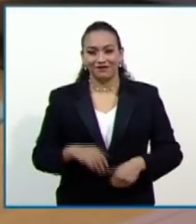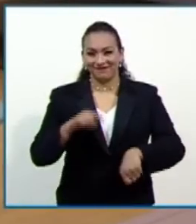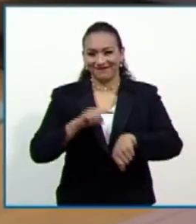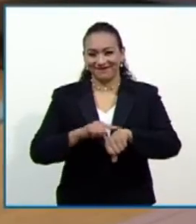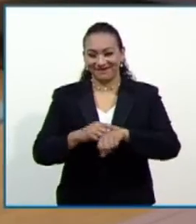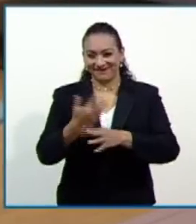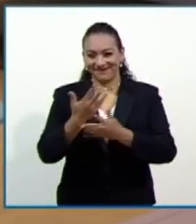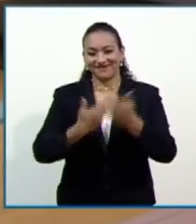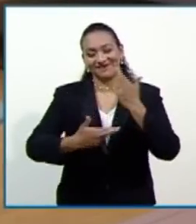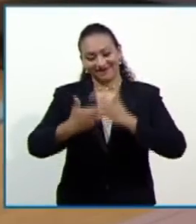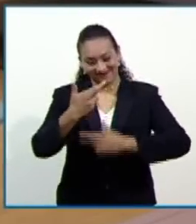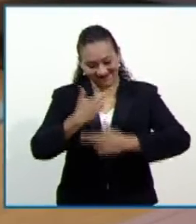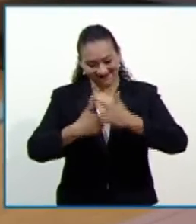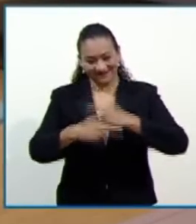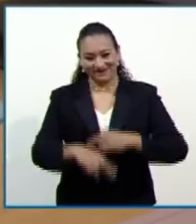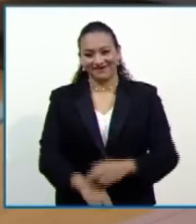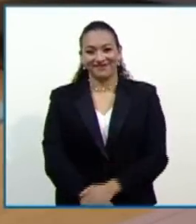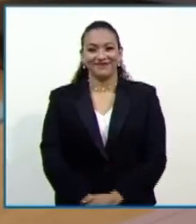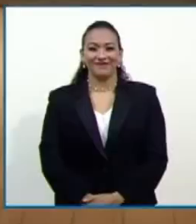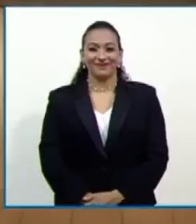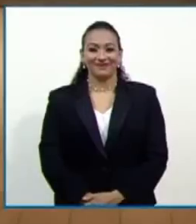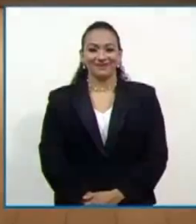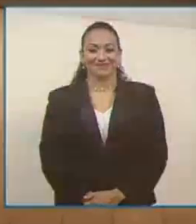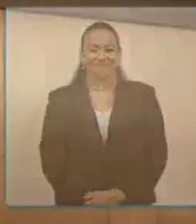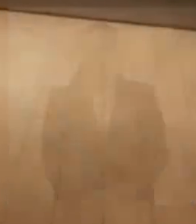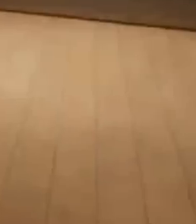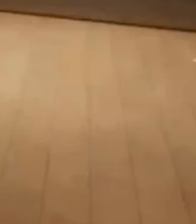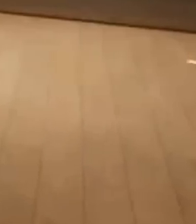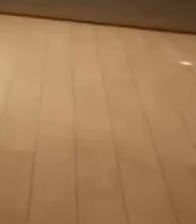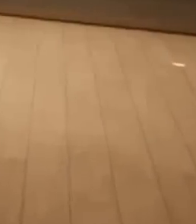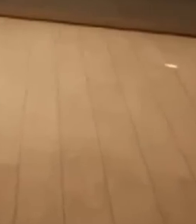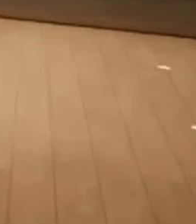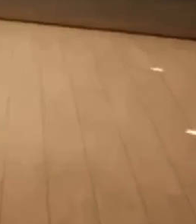Hacemos una breve pausa y continuamos con más noticias.